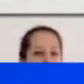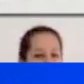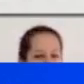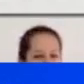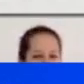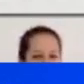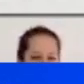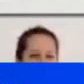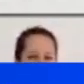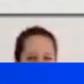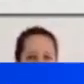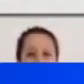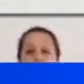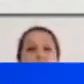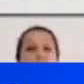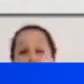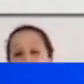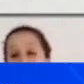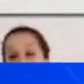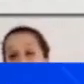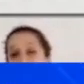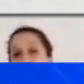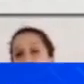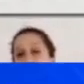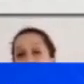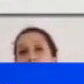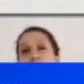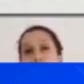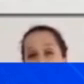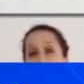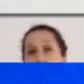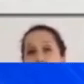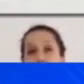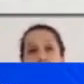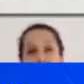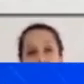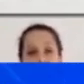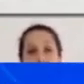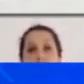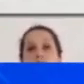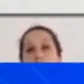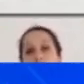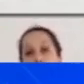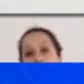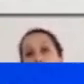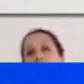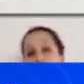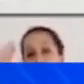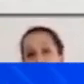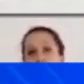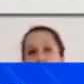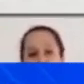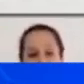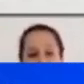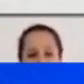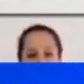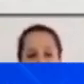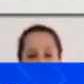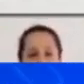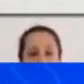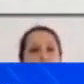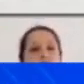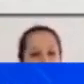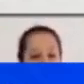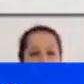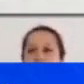a 37 millones de personas de 80 años y más un gran logro de la región ha sido el aumento de la